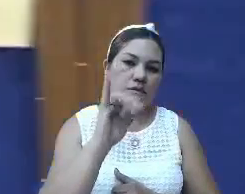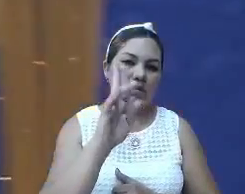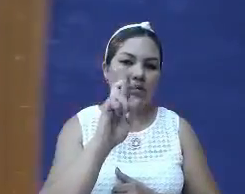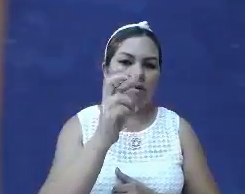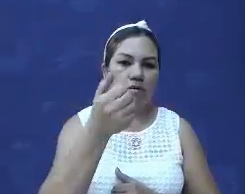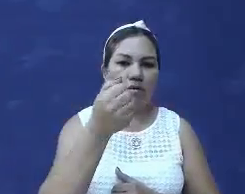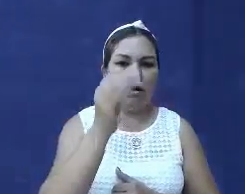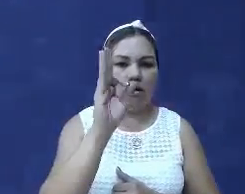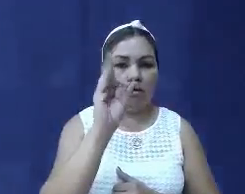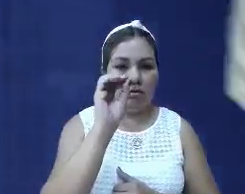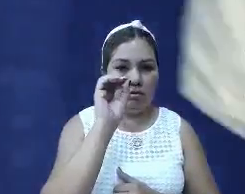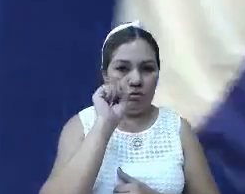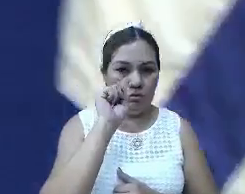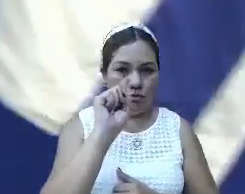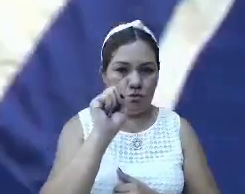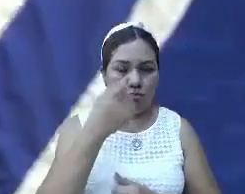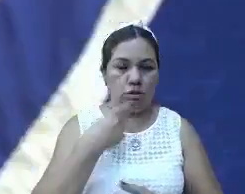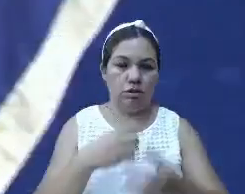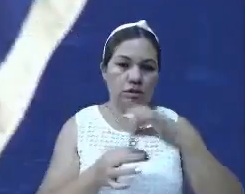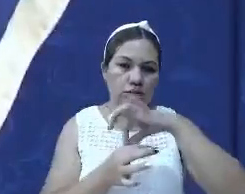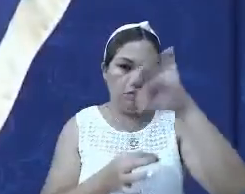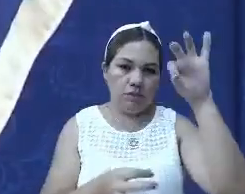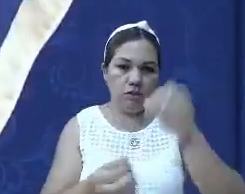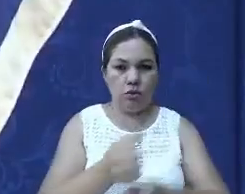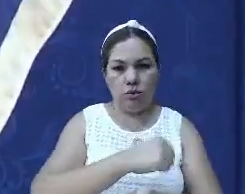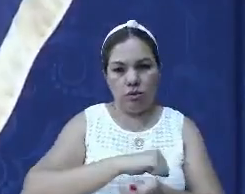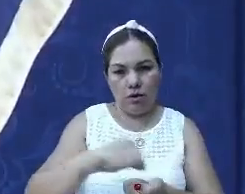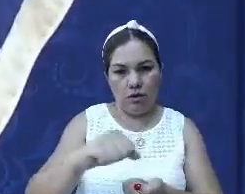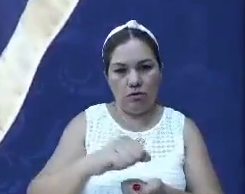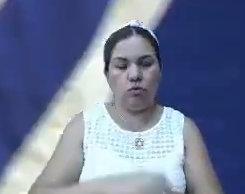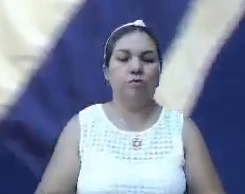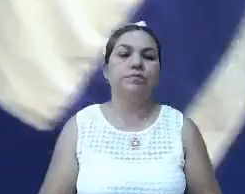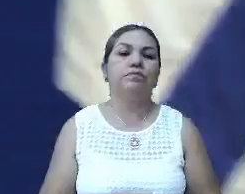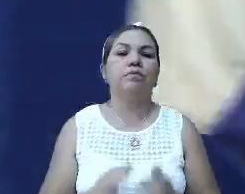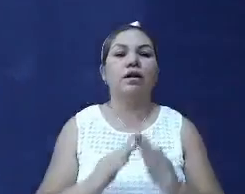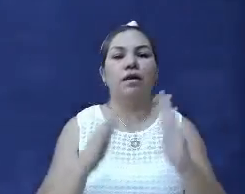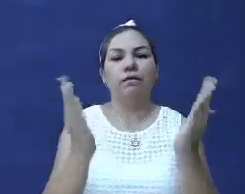la estudiamos nosotros, sino que la Biblia nos estudia a nosotros.